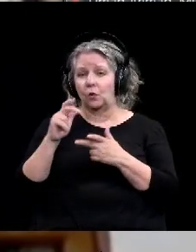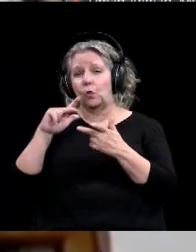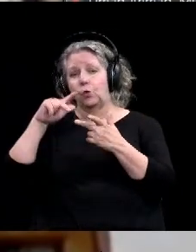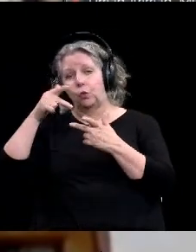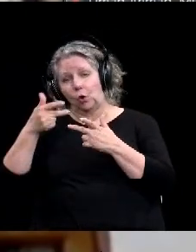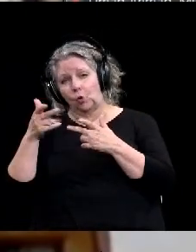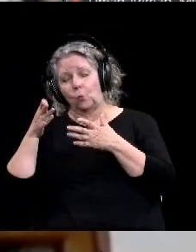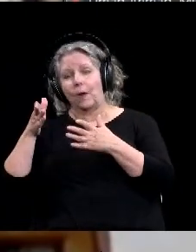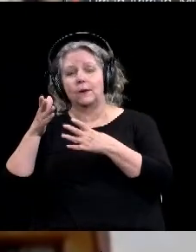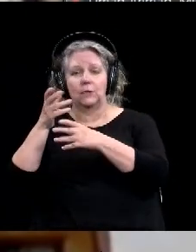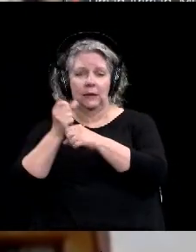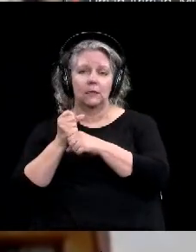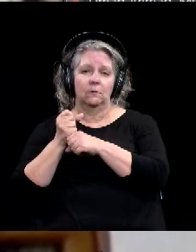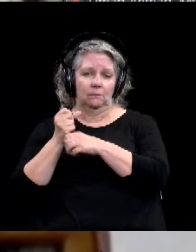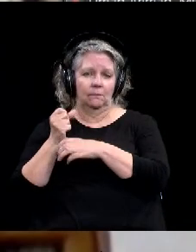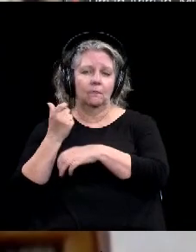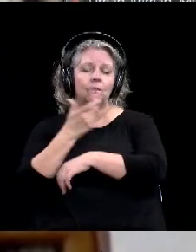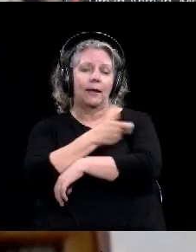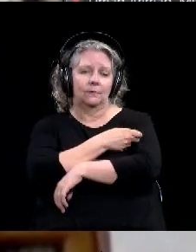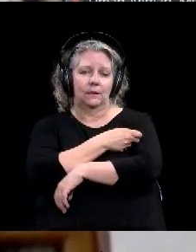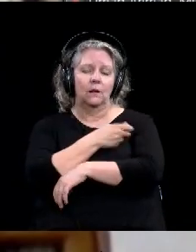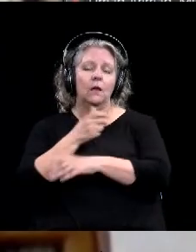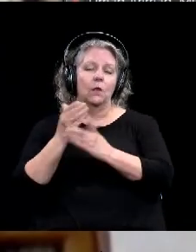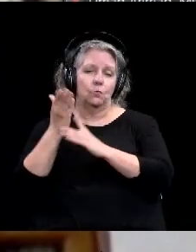así es que nosotros